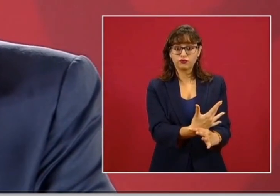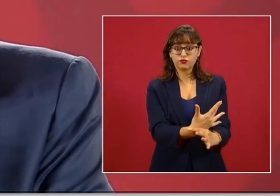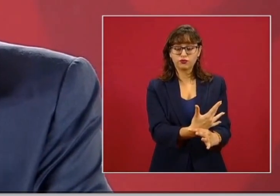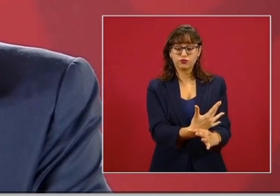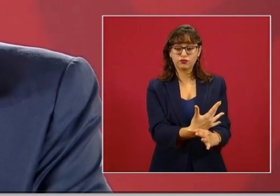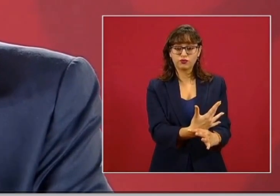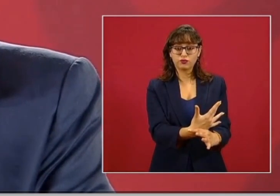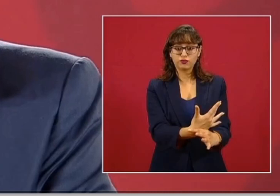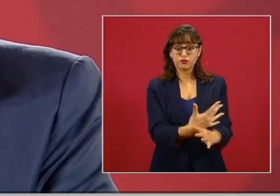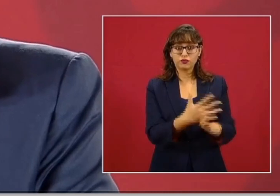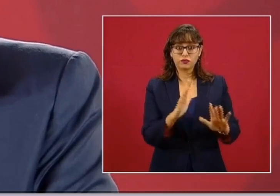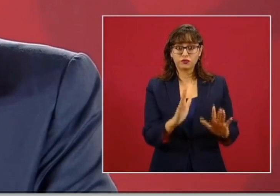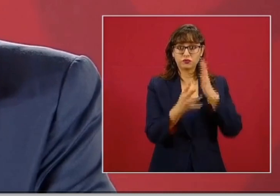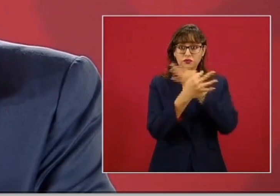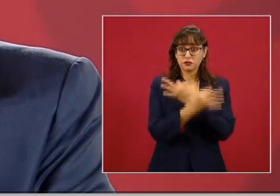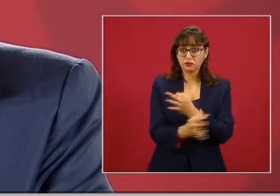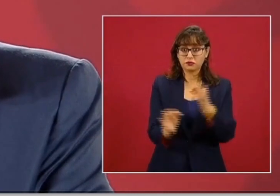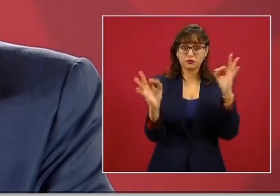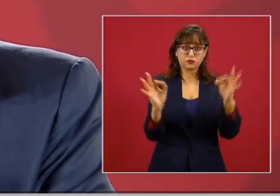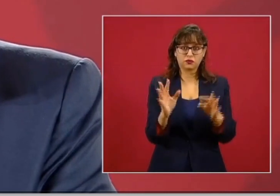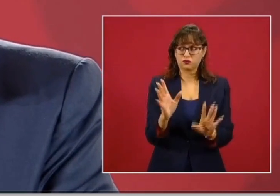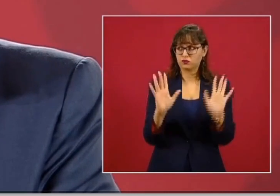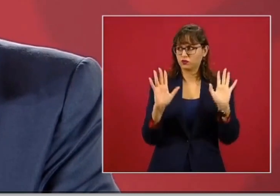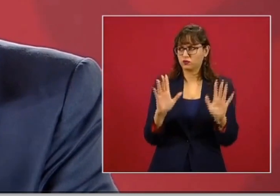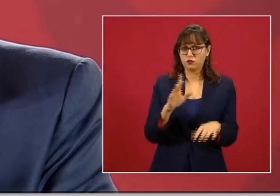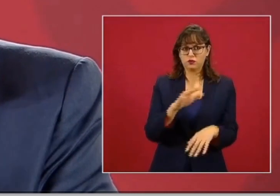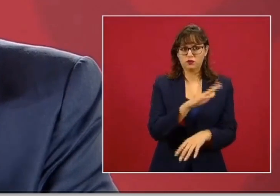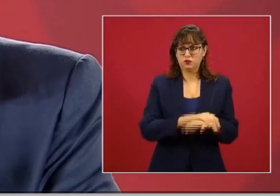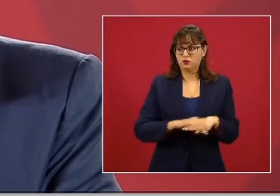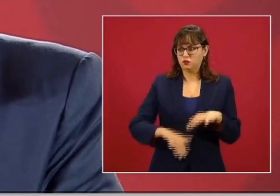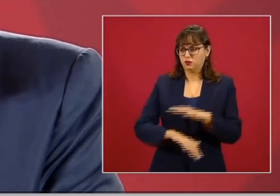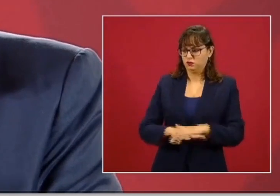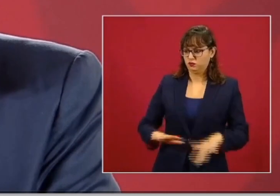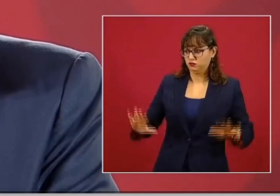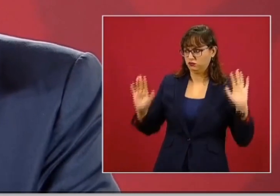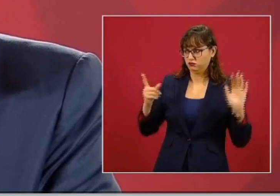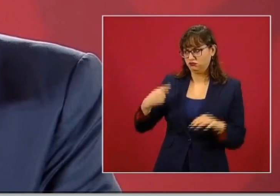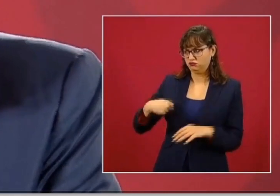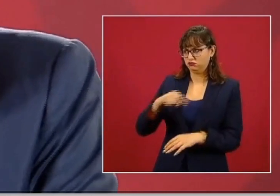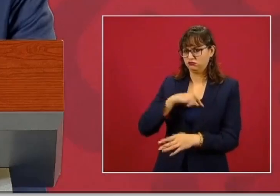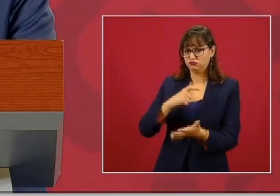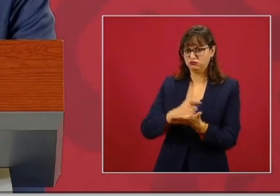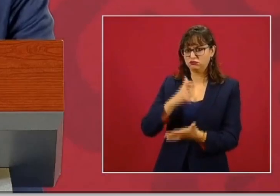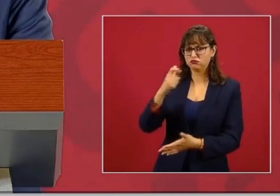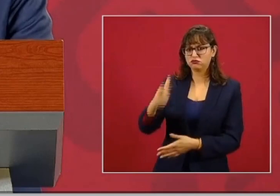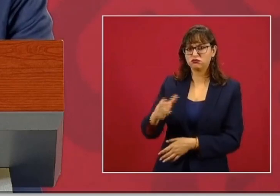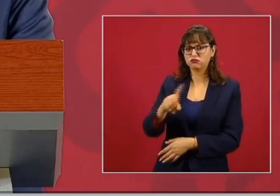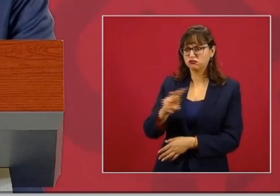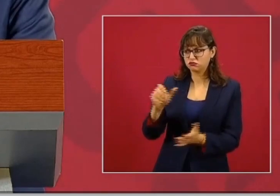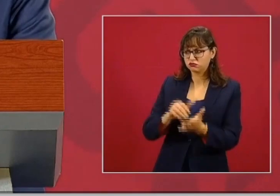porque pues se toleraba la corrupción y todo era influyentismo.